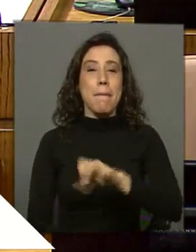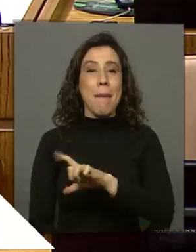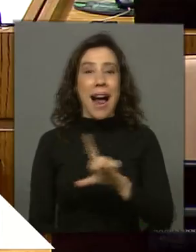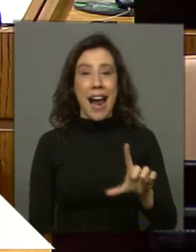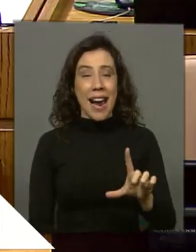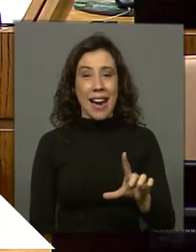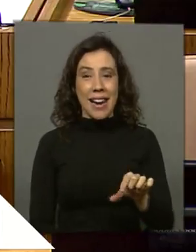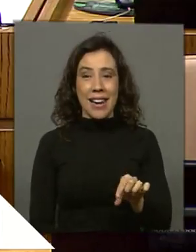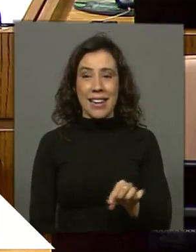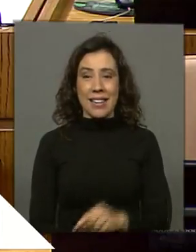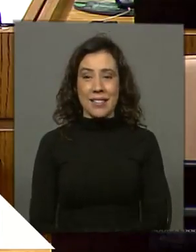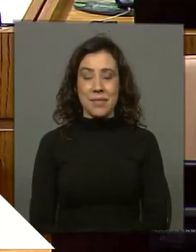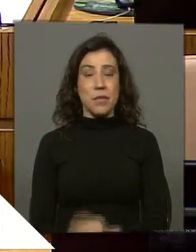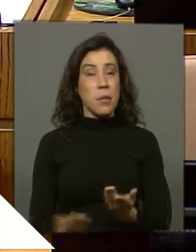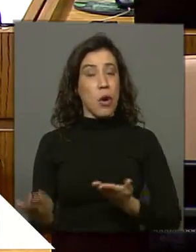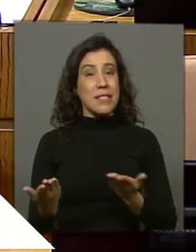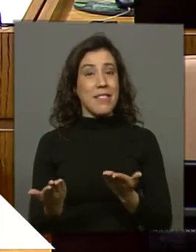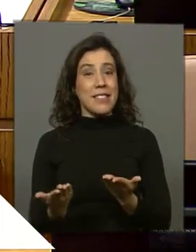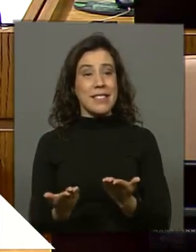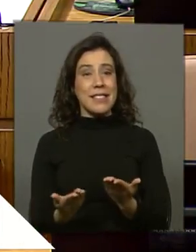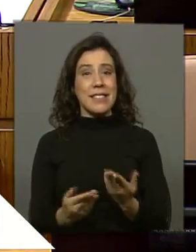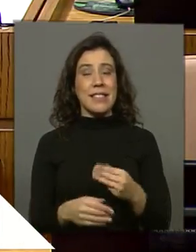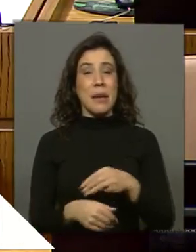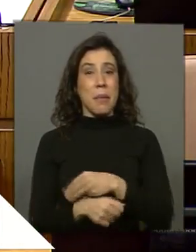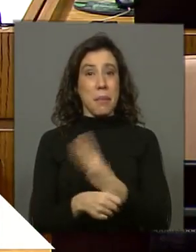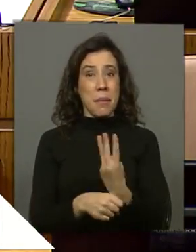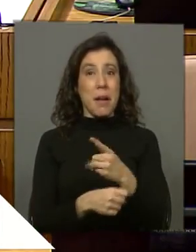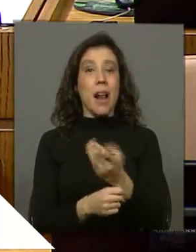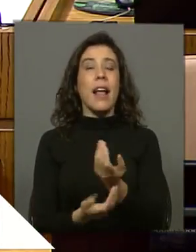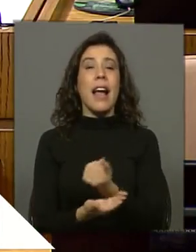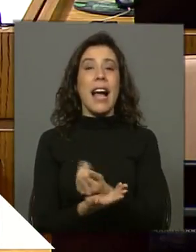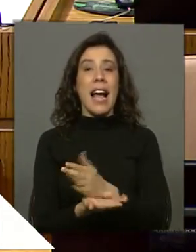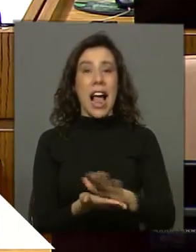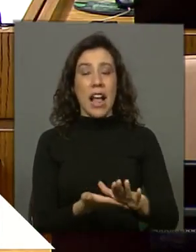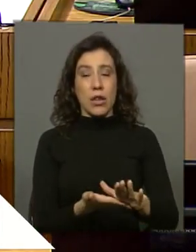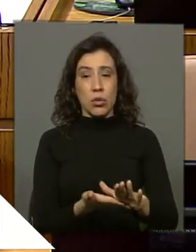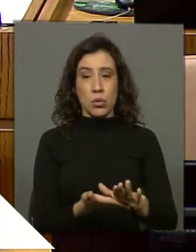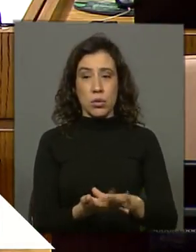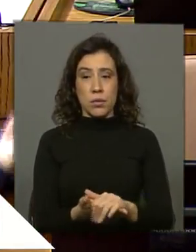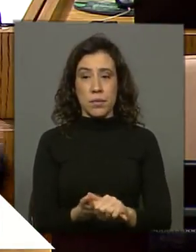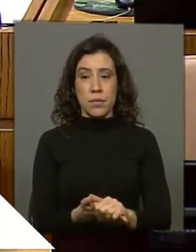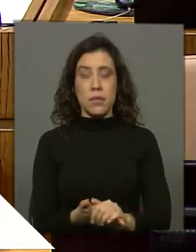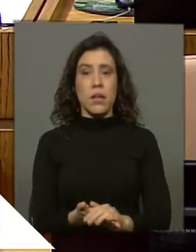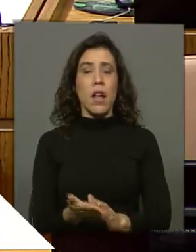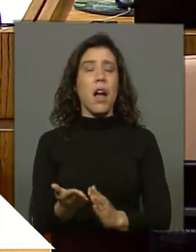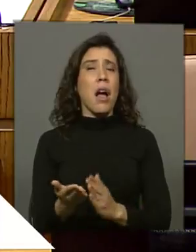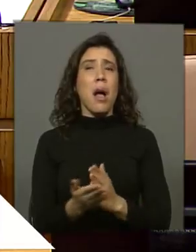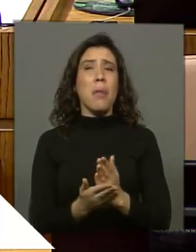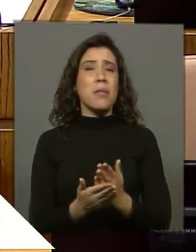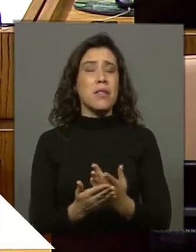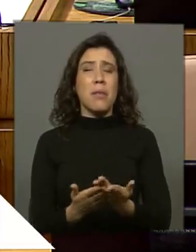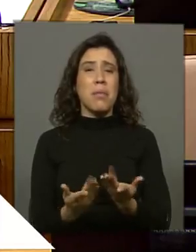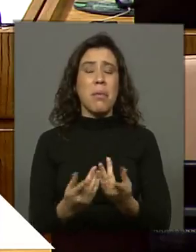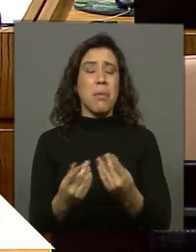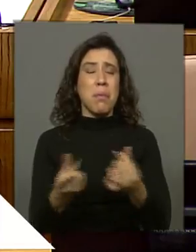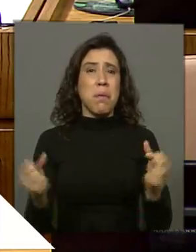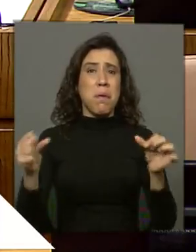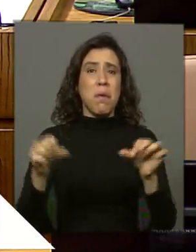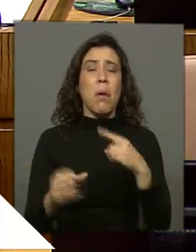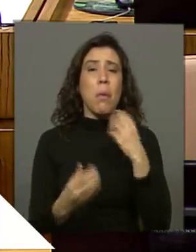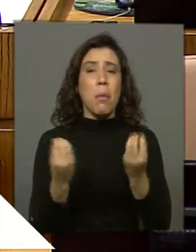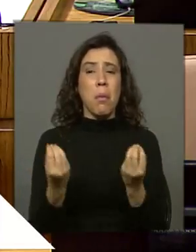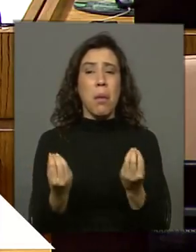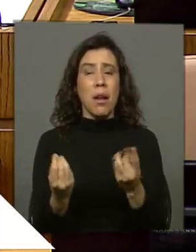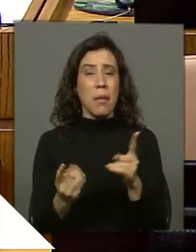ello como era un servicio accesorio debiese ser gratuito y se empieza a caer a pedazos ¿por qué? en primer lugar si la